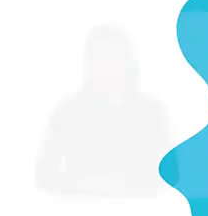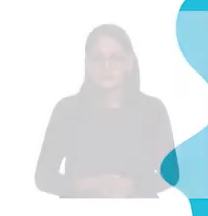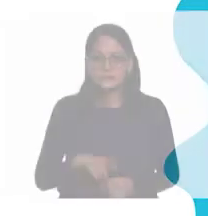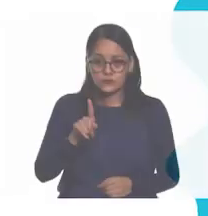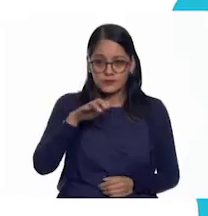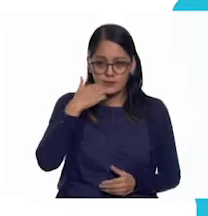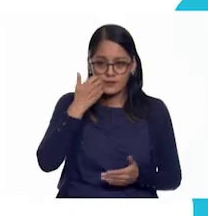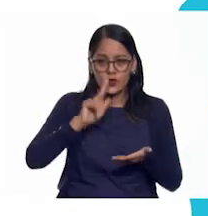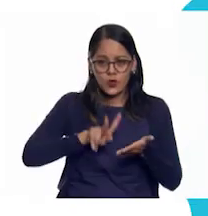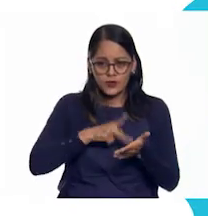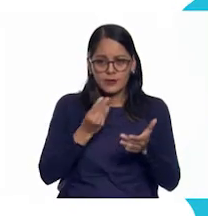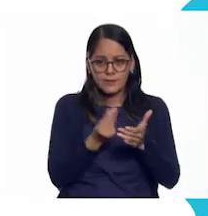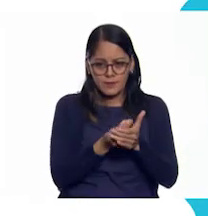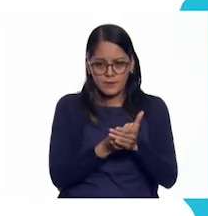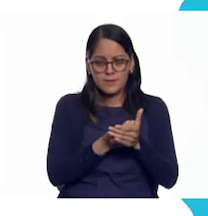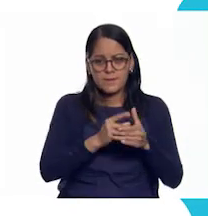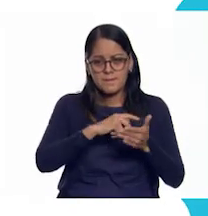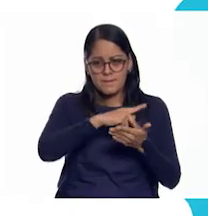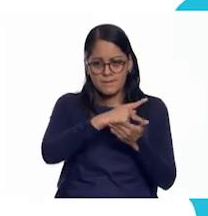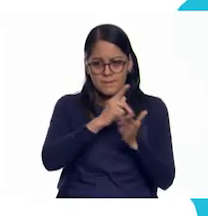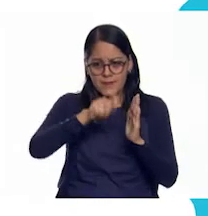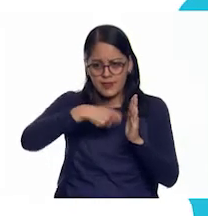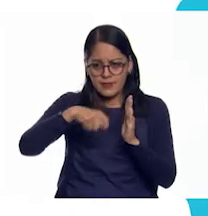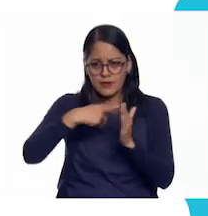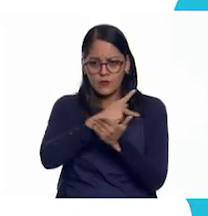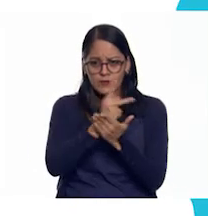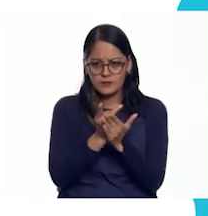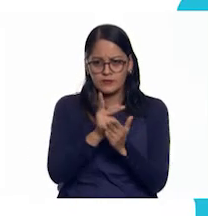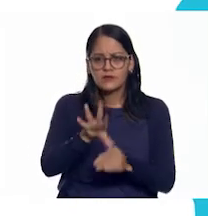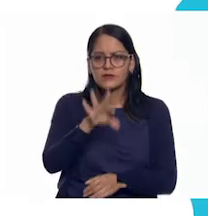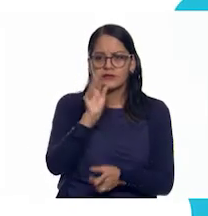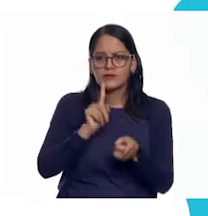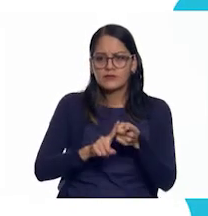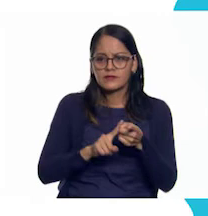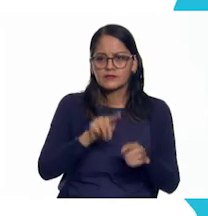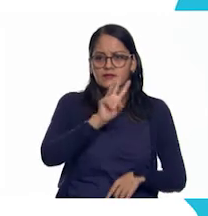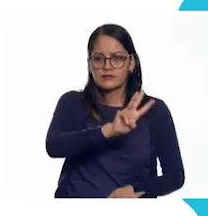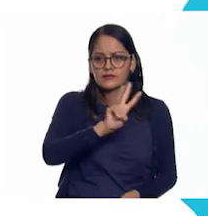Si quieres volver a ver los programas de Aprende en Casa 3, los puedes encontrar